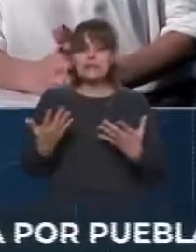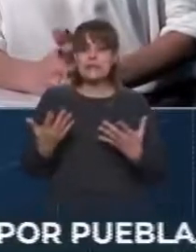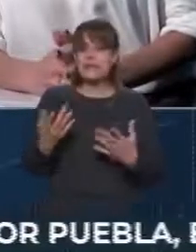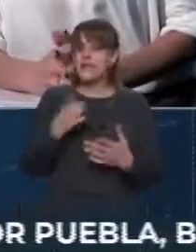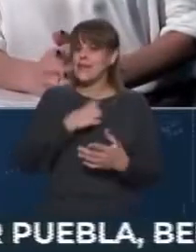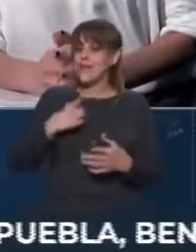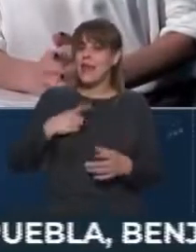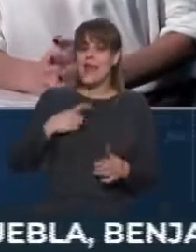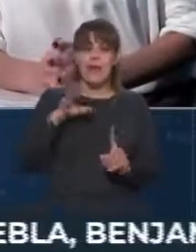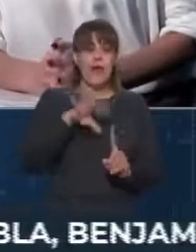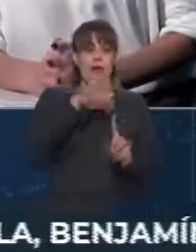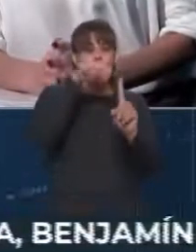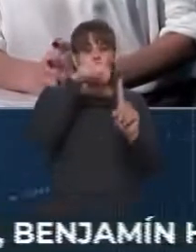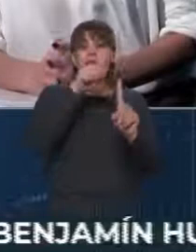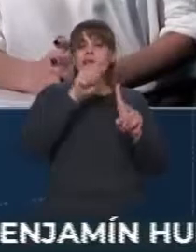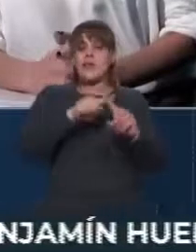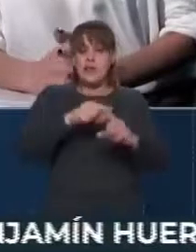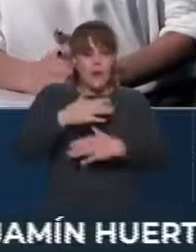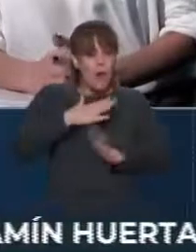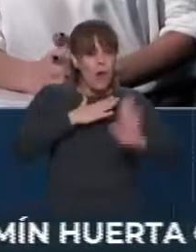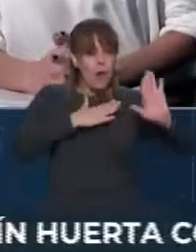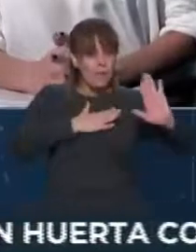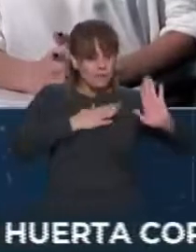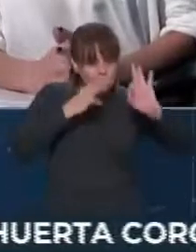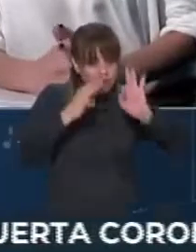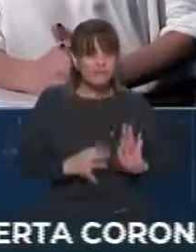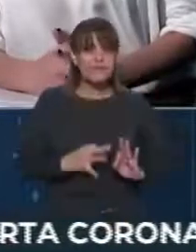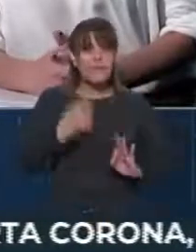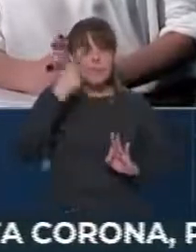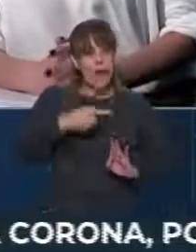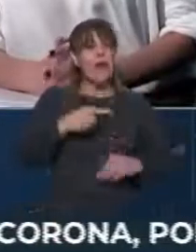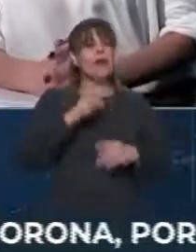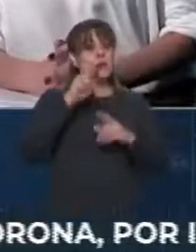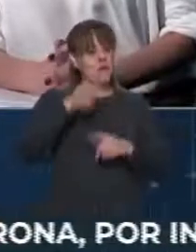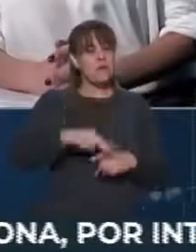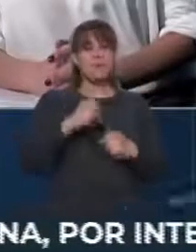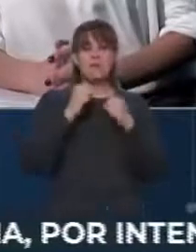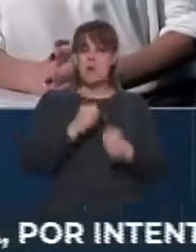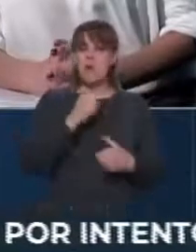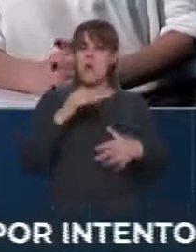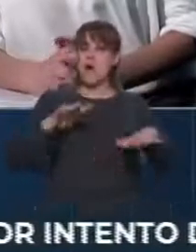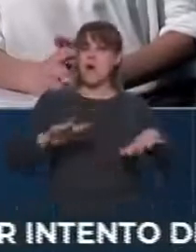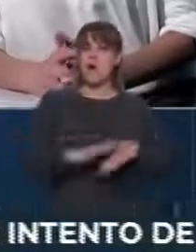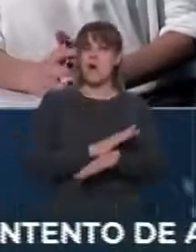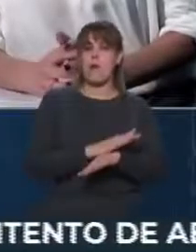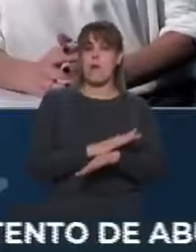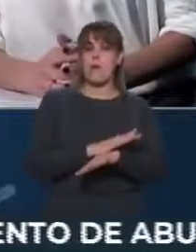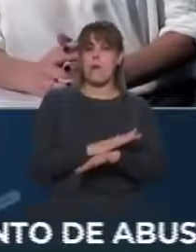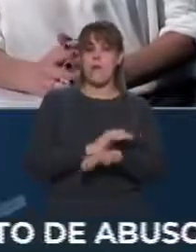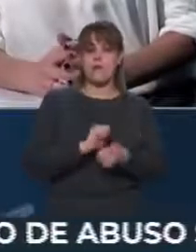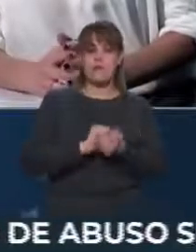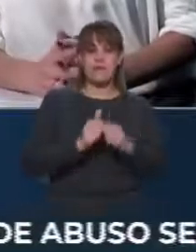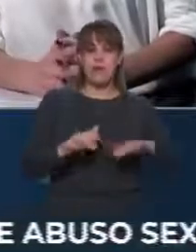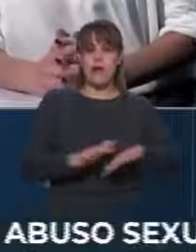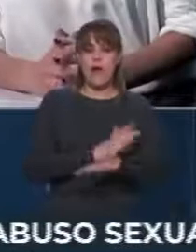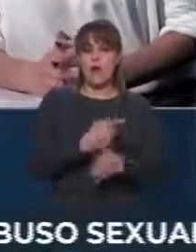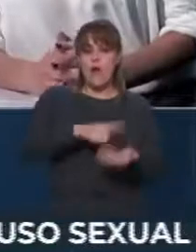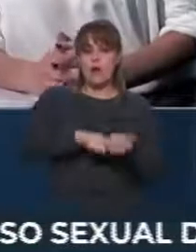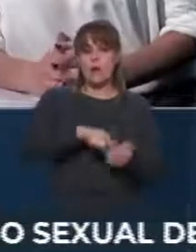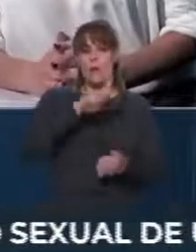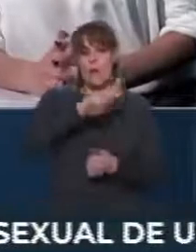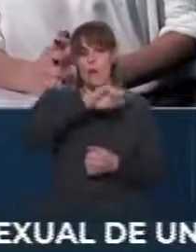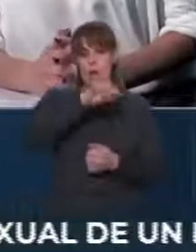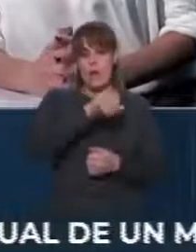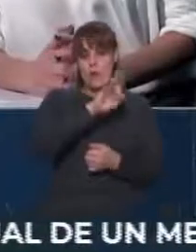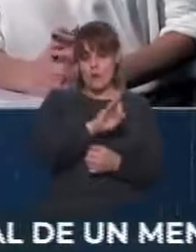realmente comprometidas para garantizar una verdadera transformación y un cambio que se necesita en el Poder Judicial. Eso es lo que